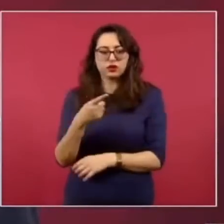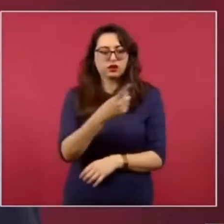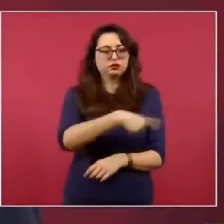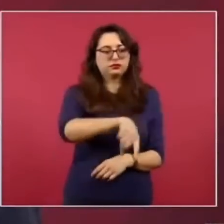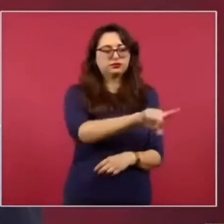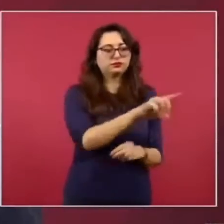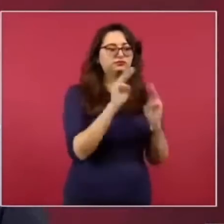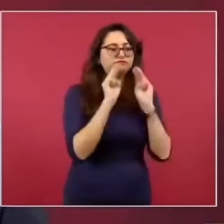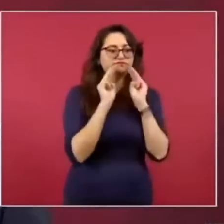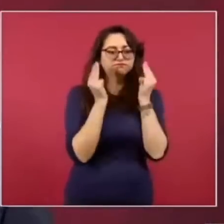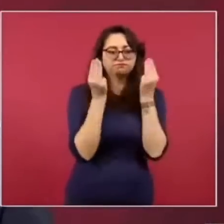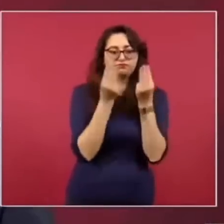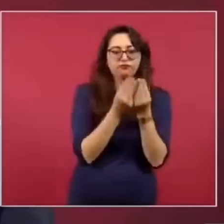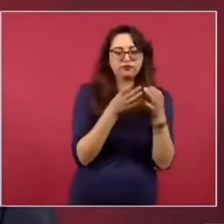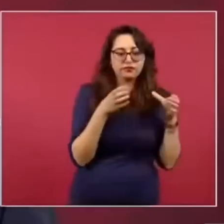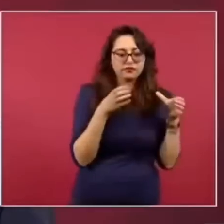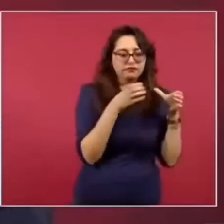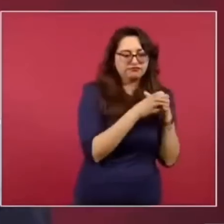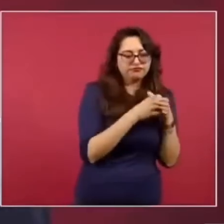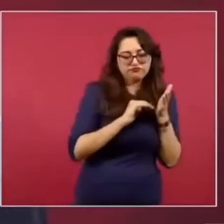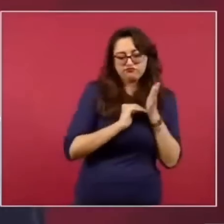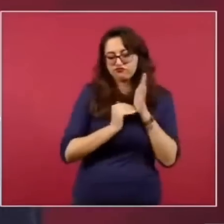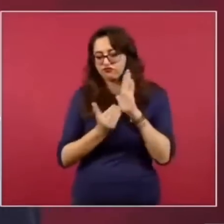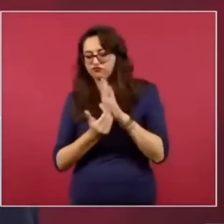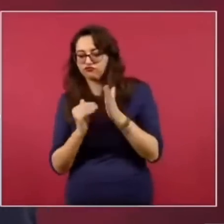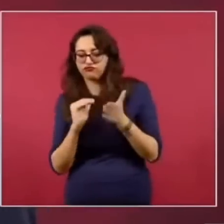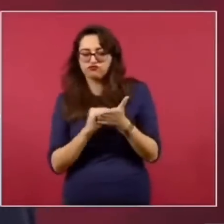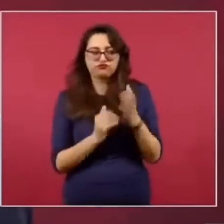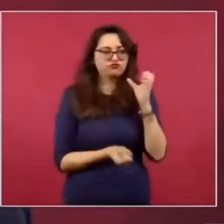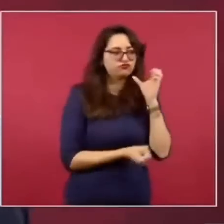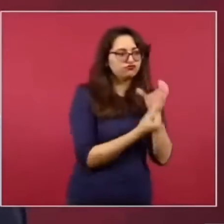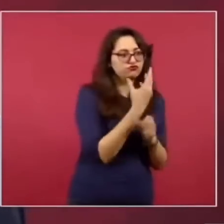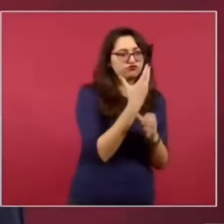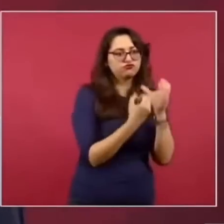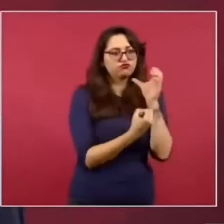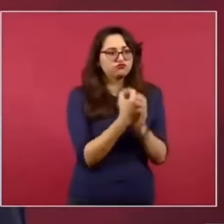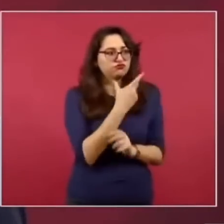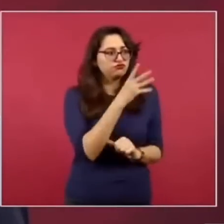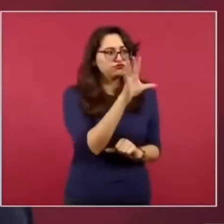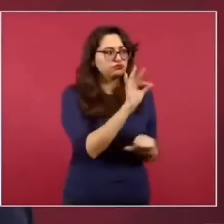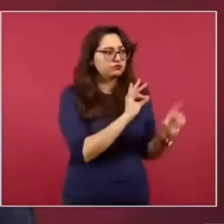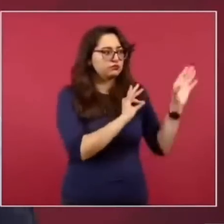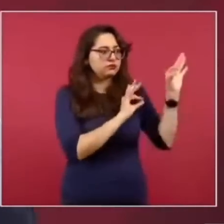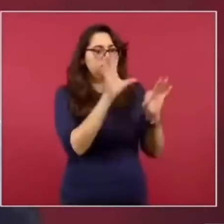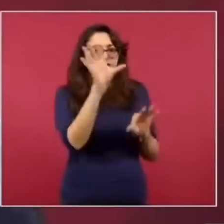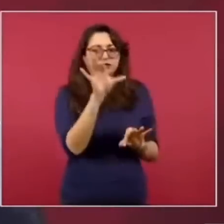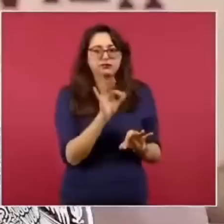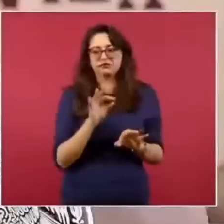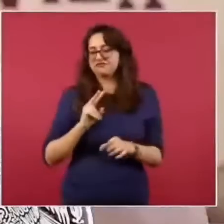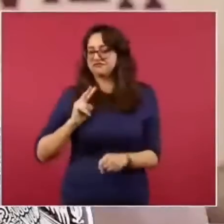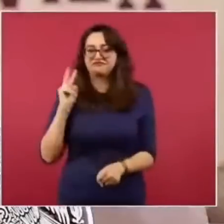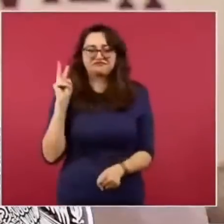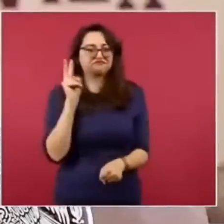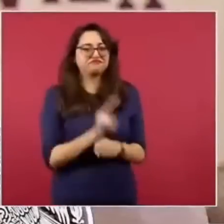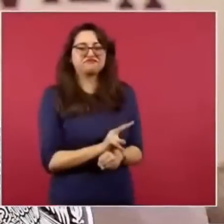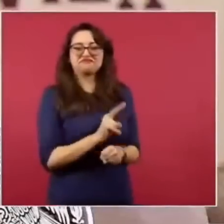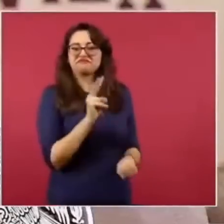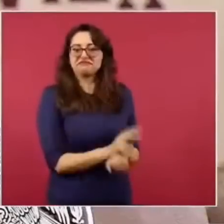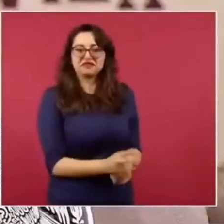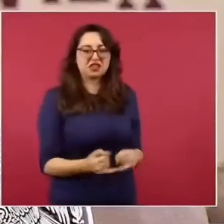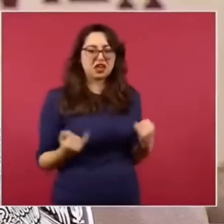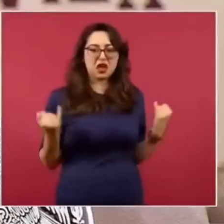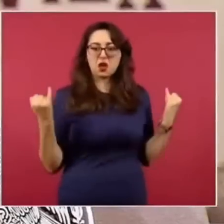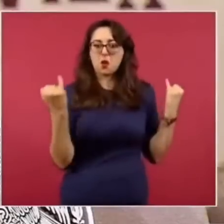organizada comúnmente va encontrando puedan ser también vigiladas, para que no sea una ley rígida, sino que haya un